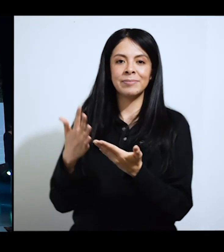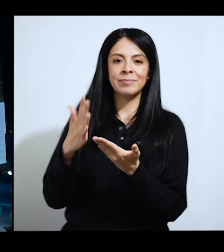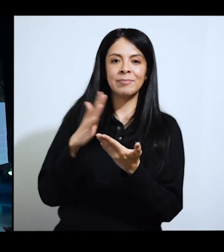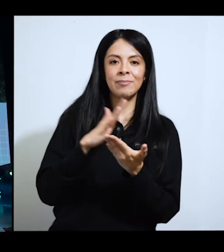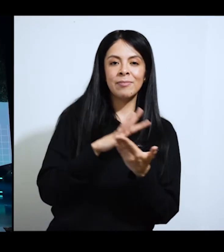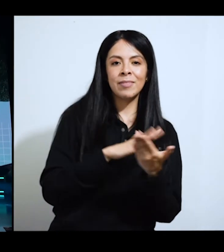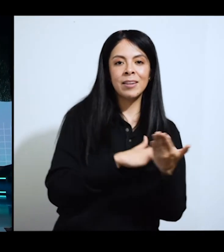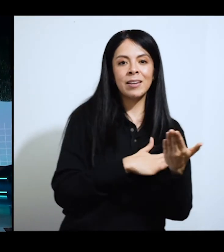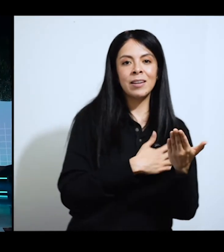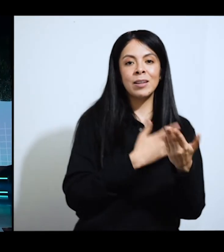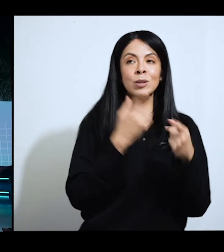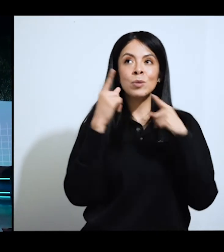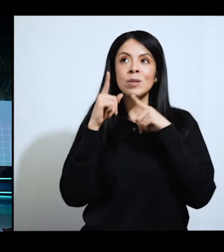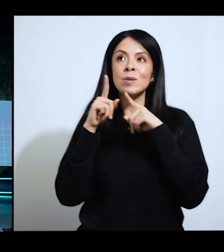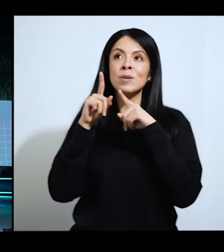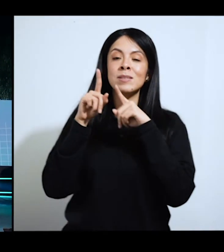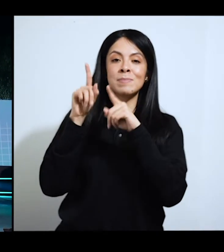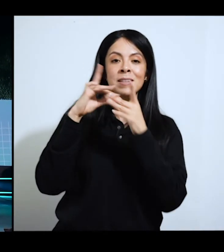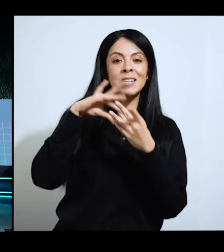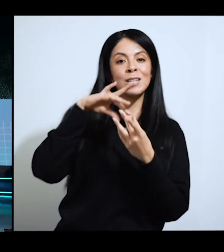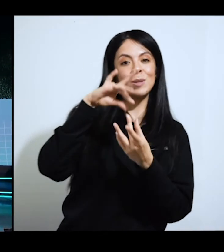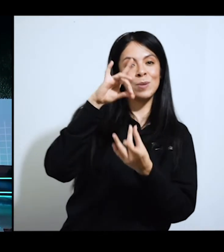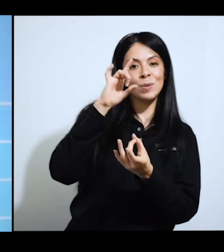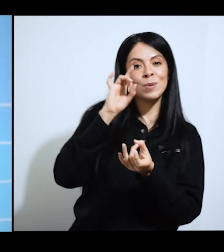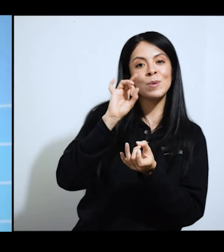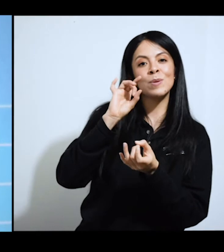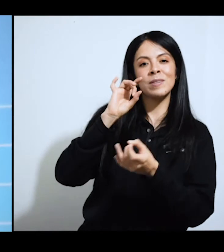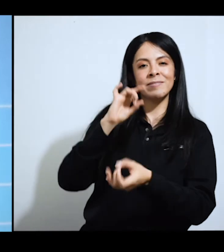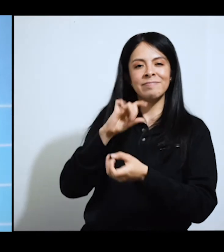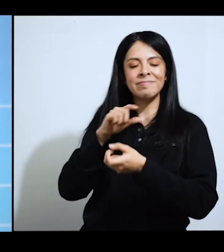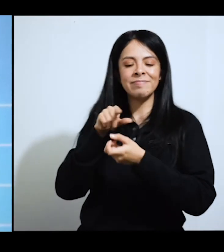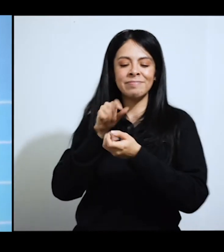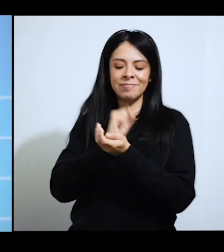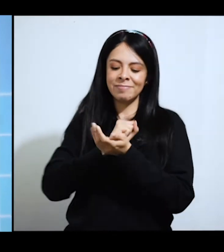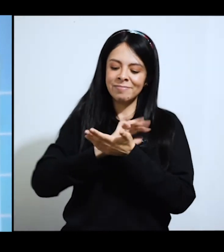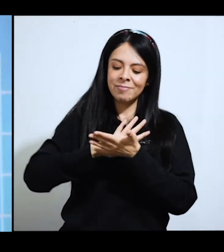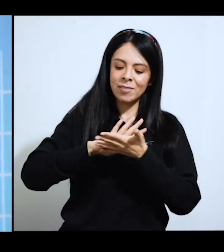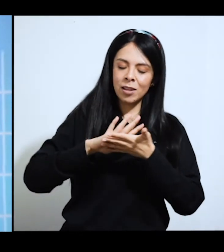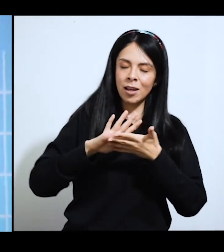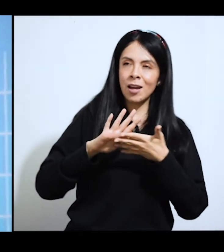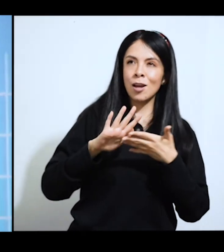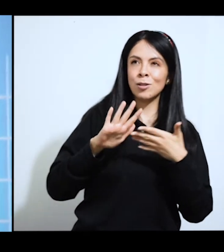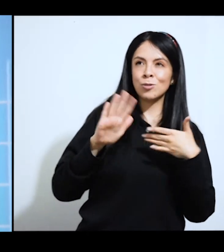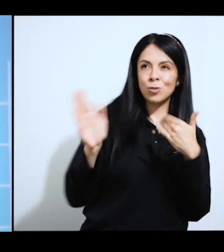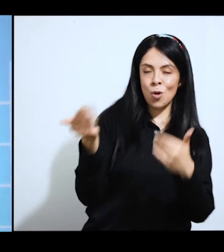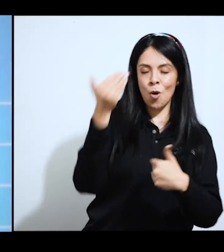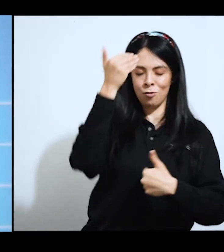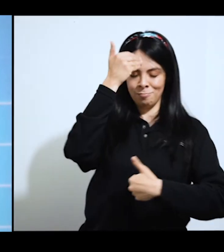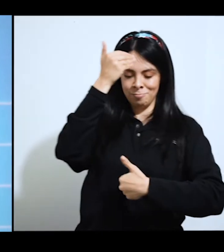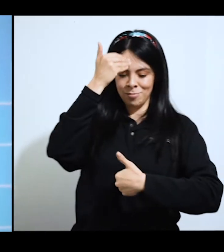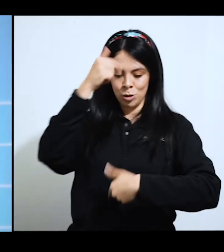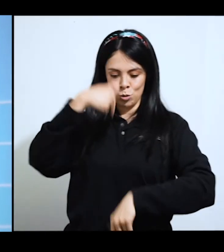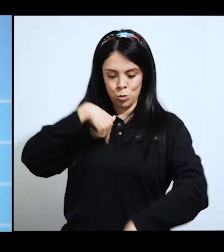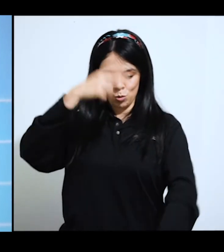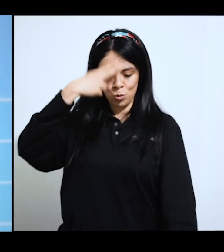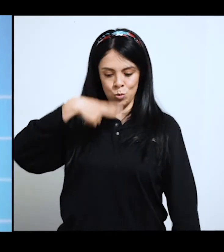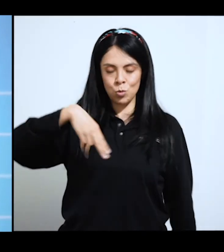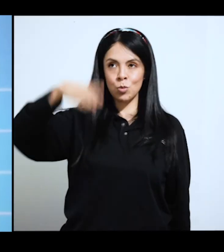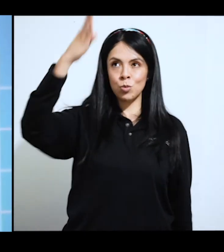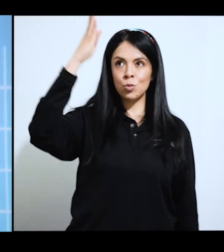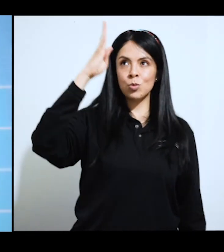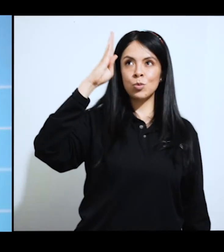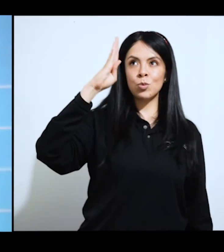Tu espíritu confirma que tu hijo soy del pecado y